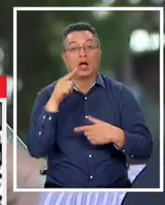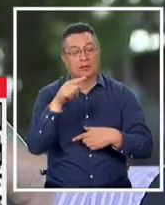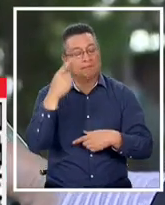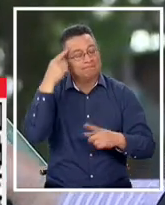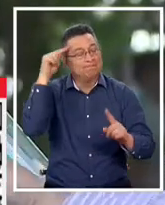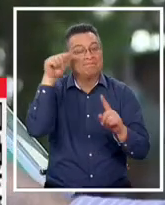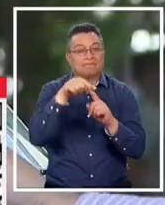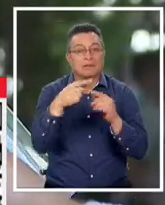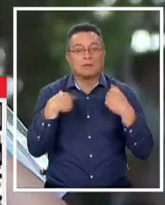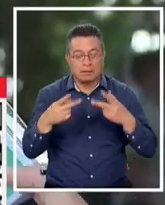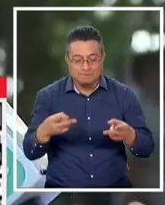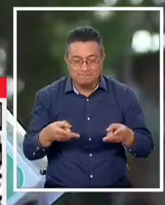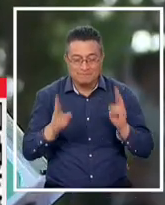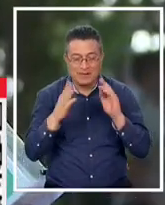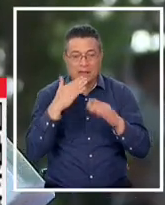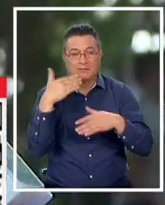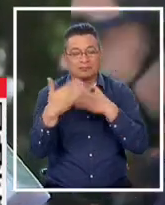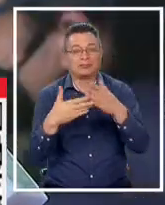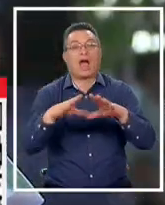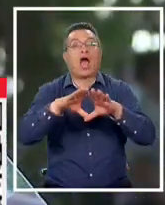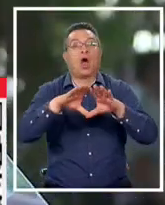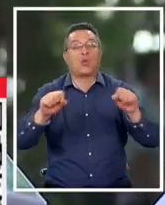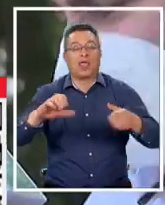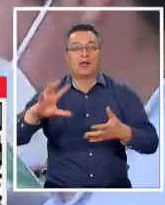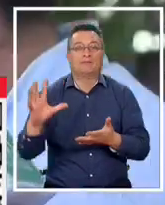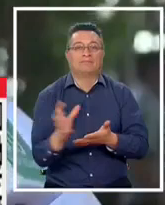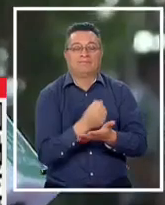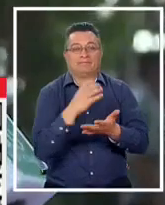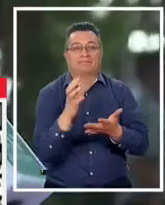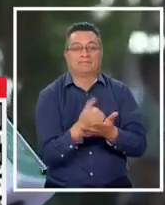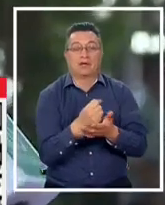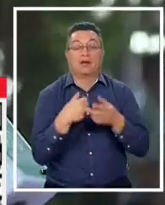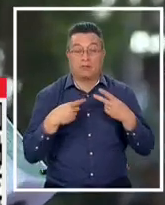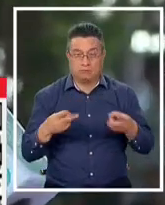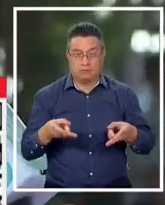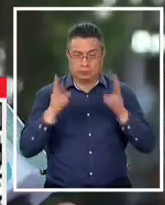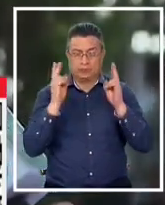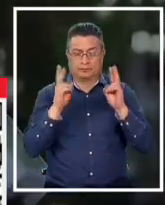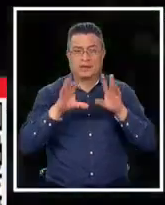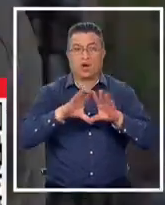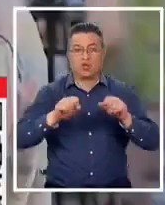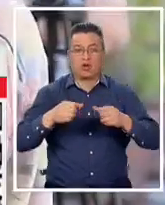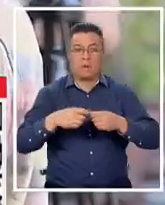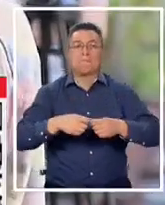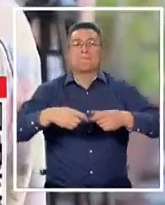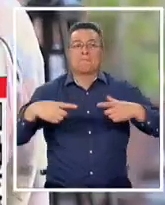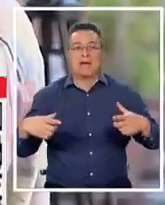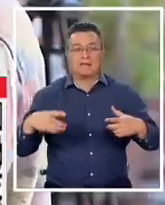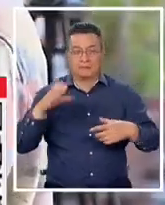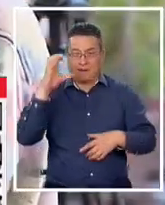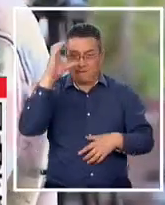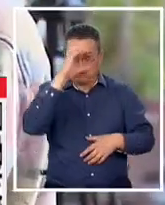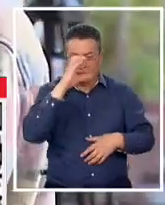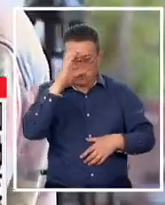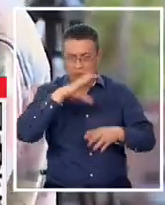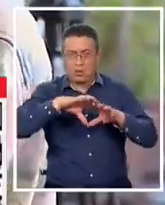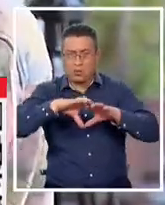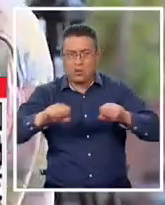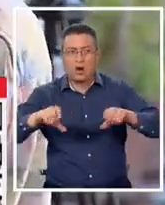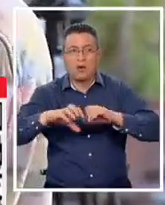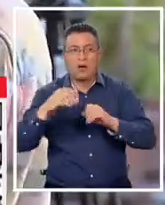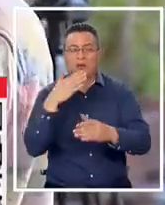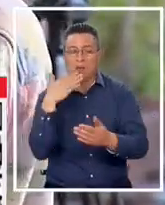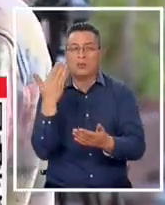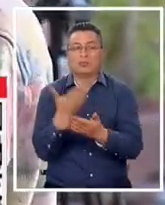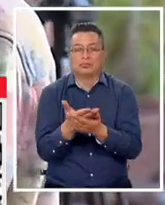aras de darle viabilidad al acuerdo que hemos logrado y permitir que este acuerdo sea más amplio. Búsqueda de un consenso que ha planteado un